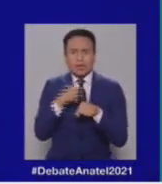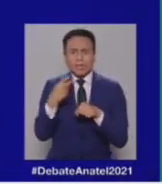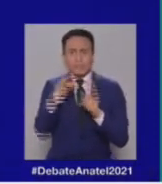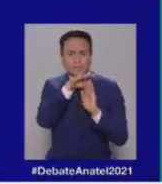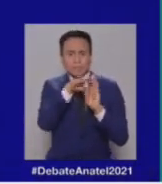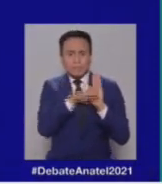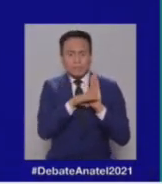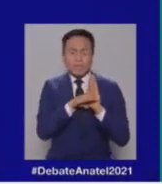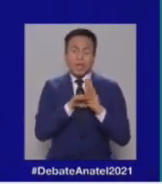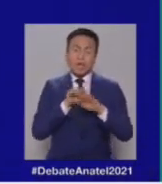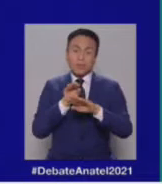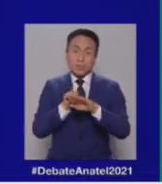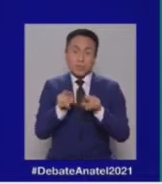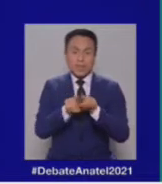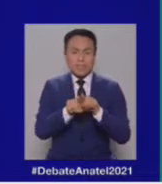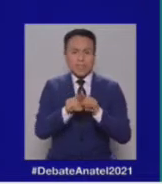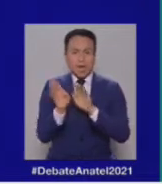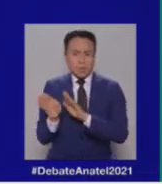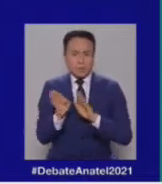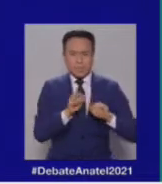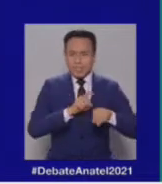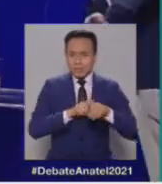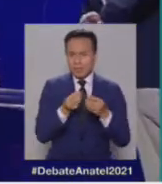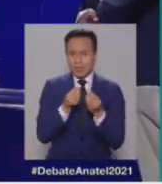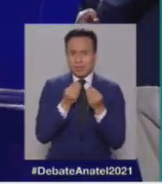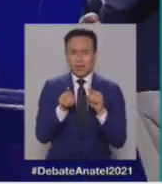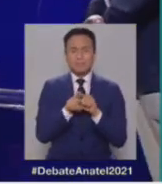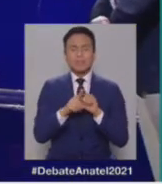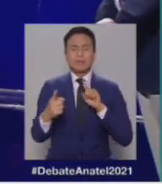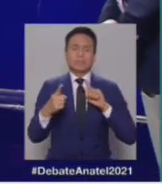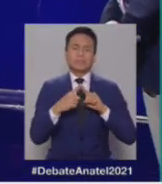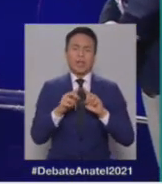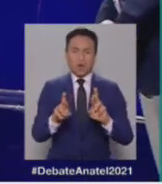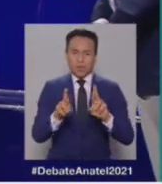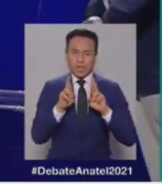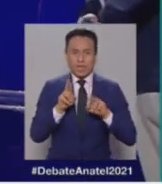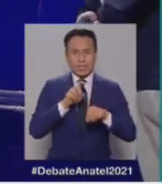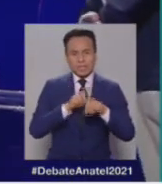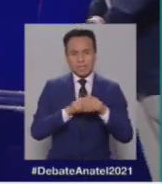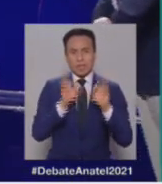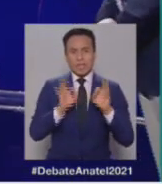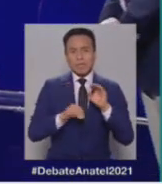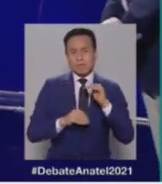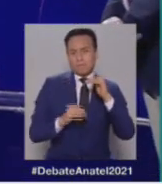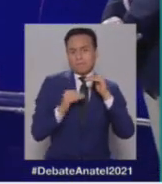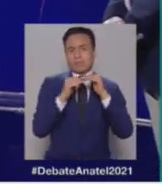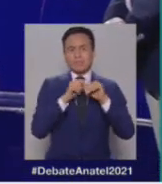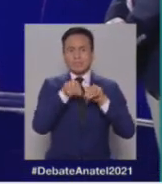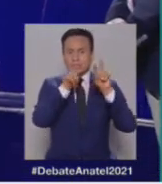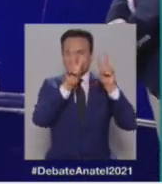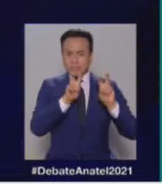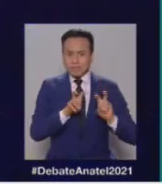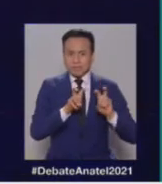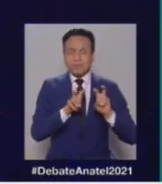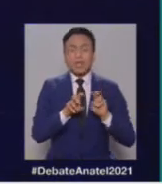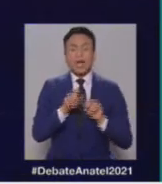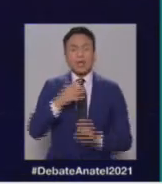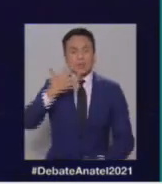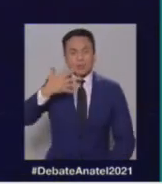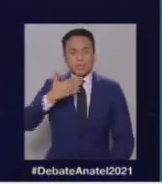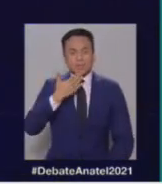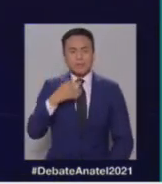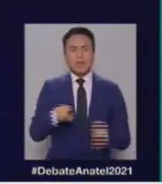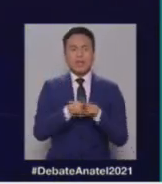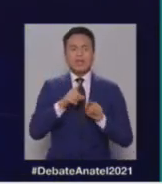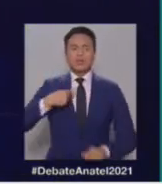la votación popular. Hoy por hoy, naturalmente, convivir con un presidente o una presidenta que